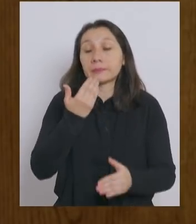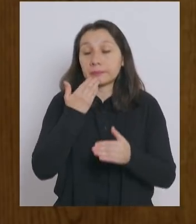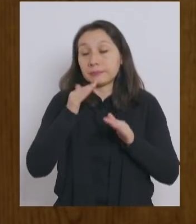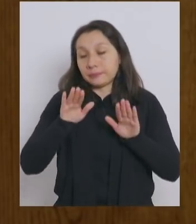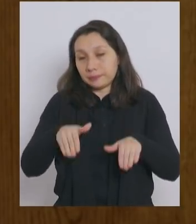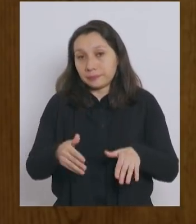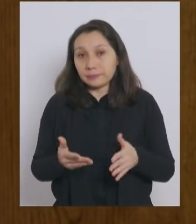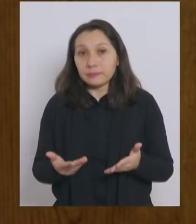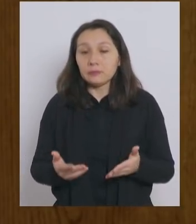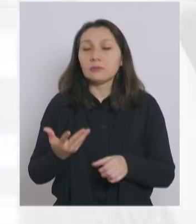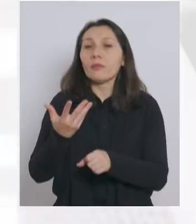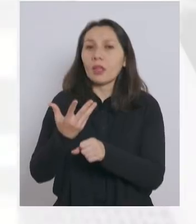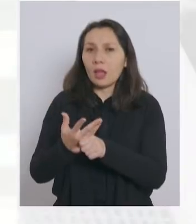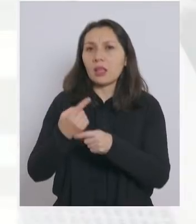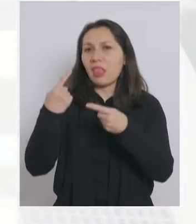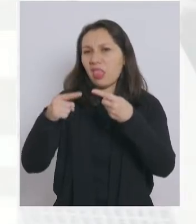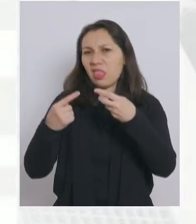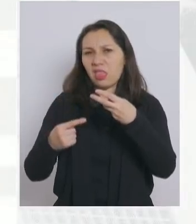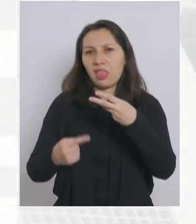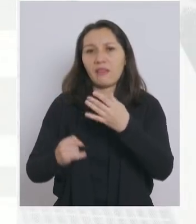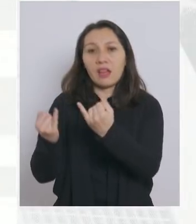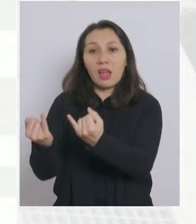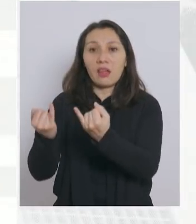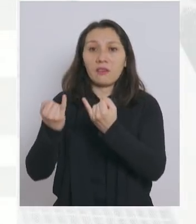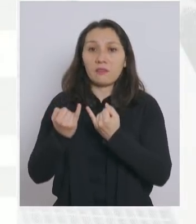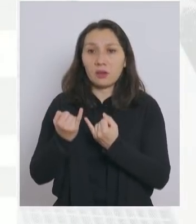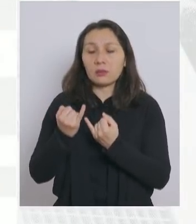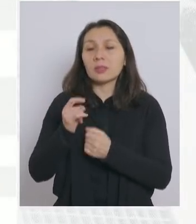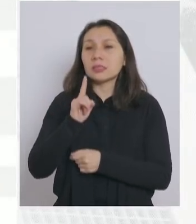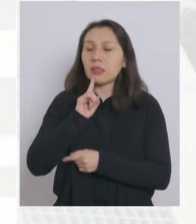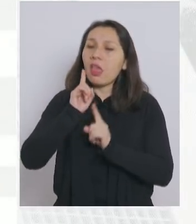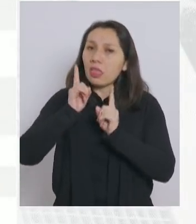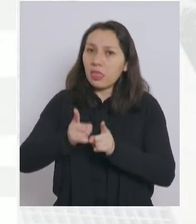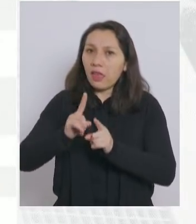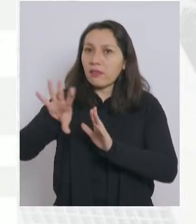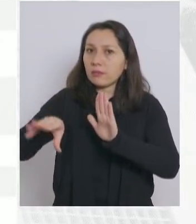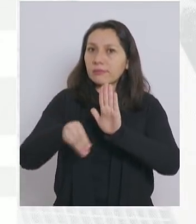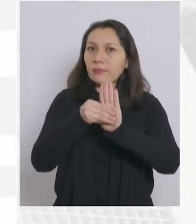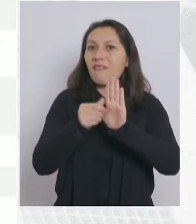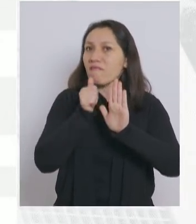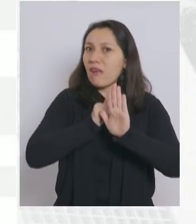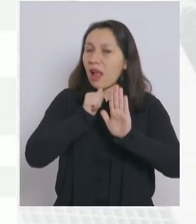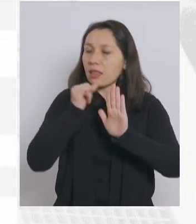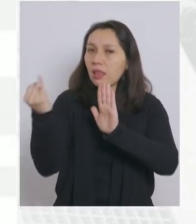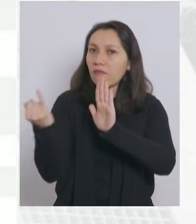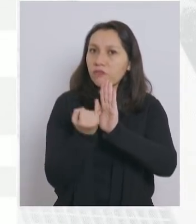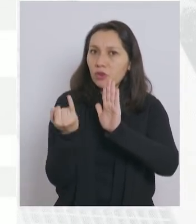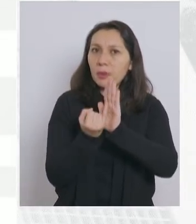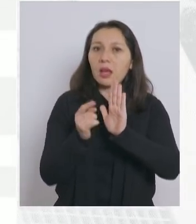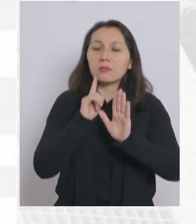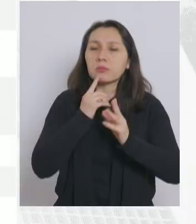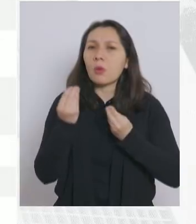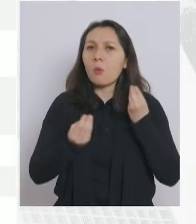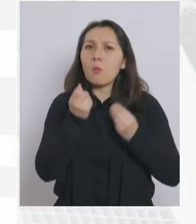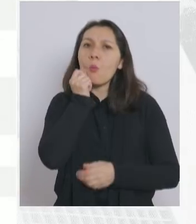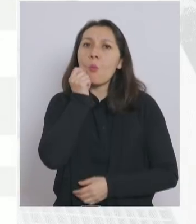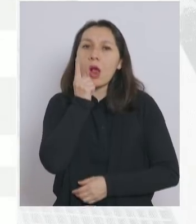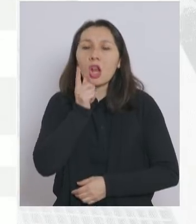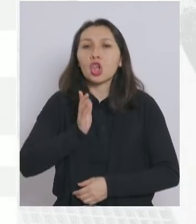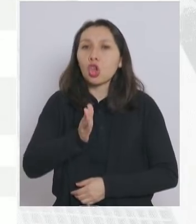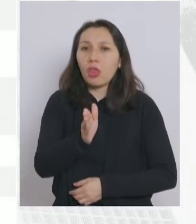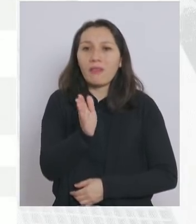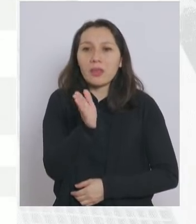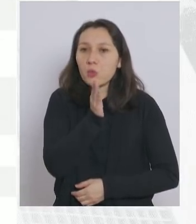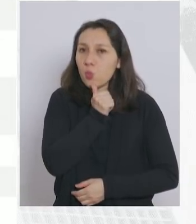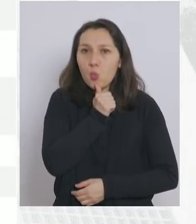Asimismo, hay una serie de información que tiene que incluirse como información faltante, que es aquella en donde aún